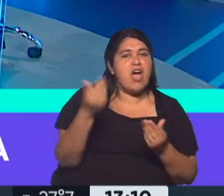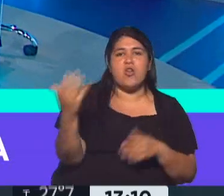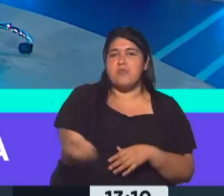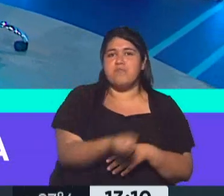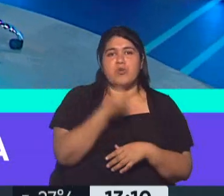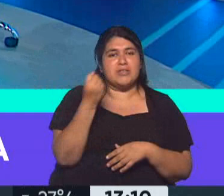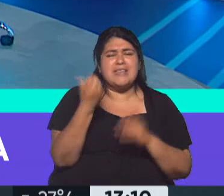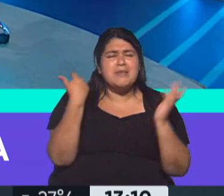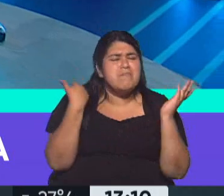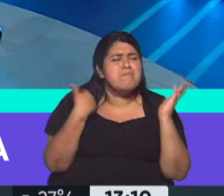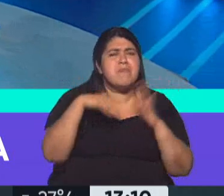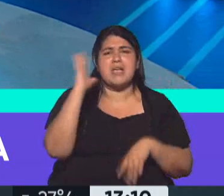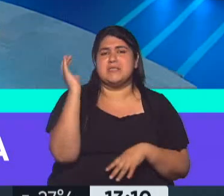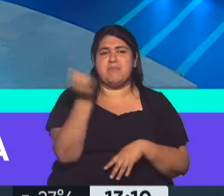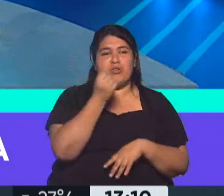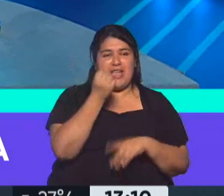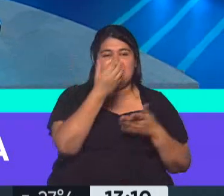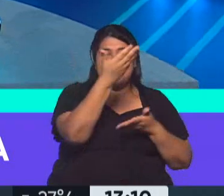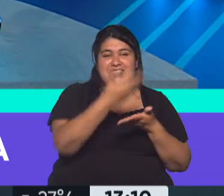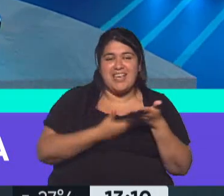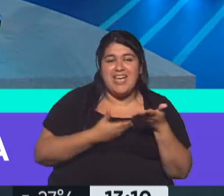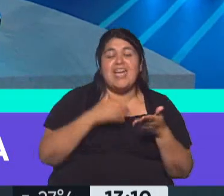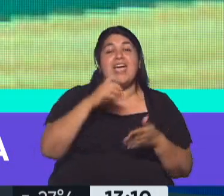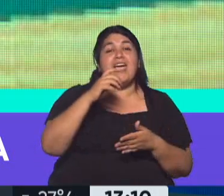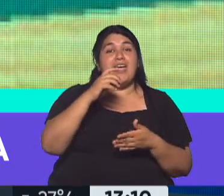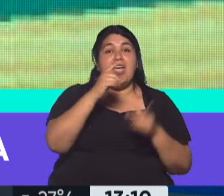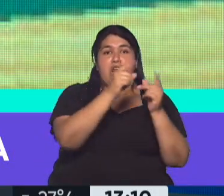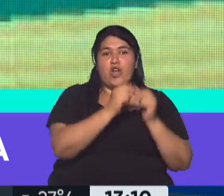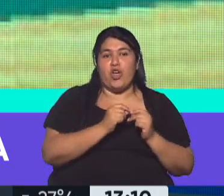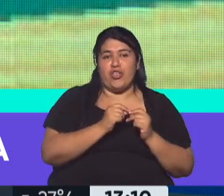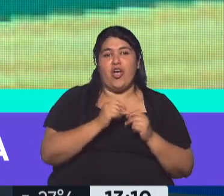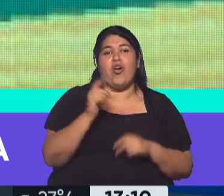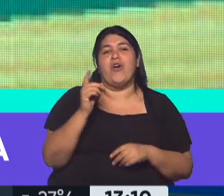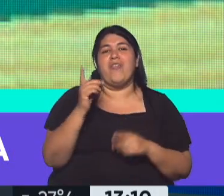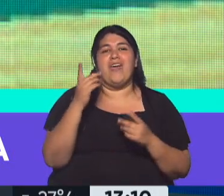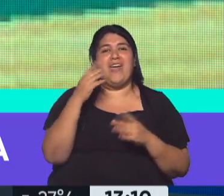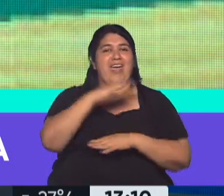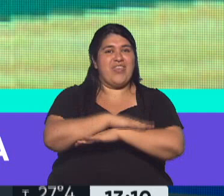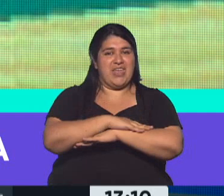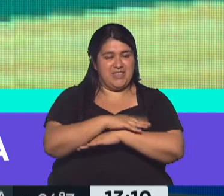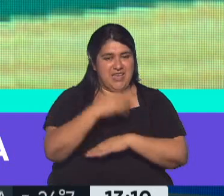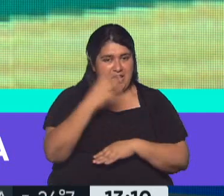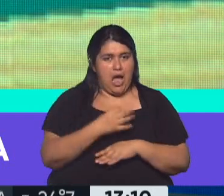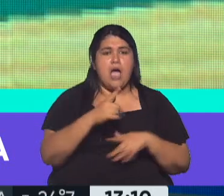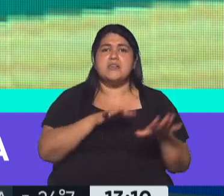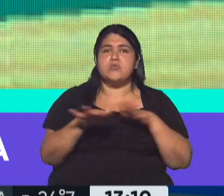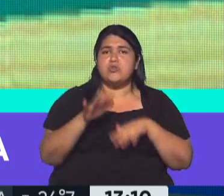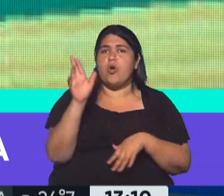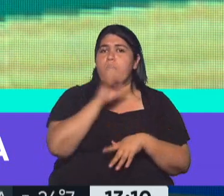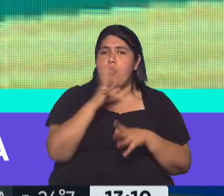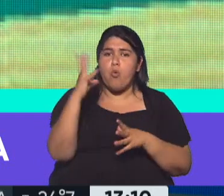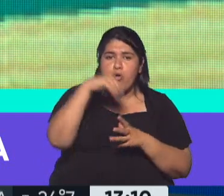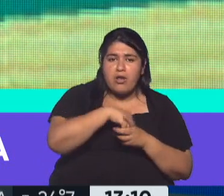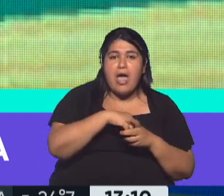Sobre, en particular, el Código de Ética con todo lo que esto incluye. Incluye además la situación de muchas mujeres,